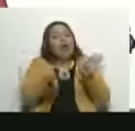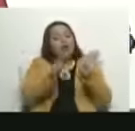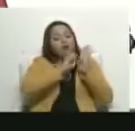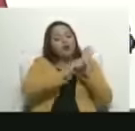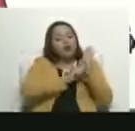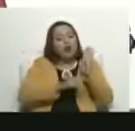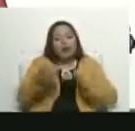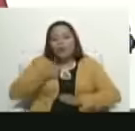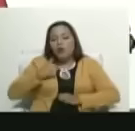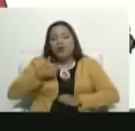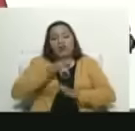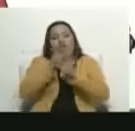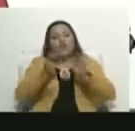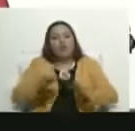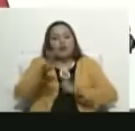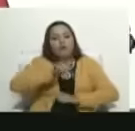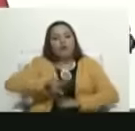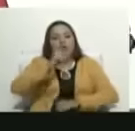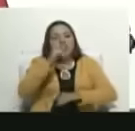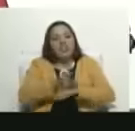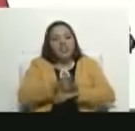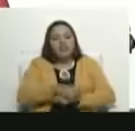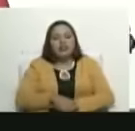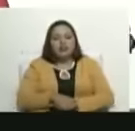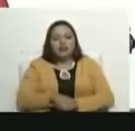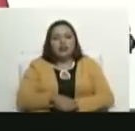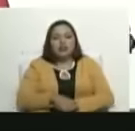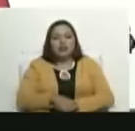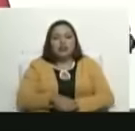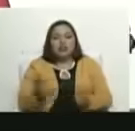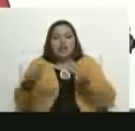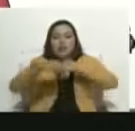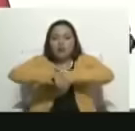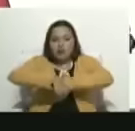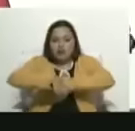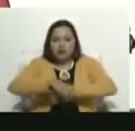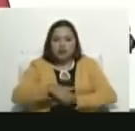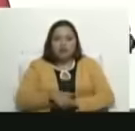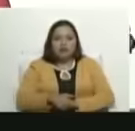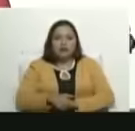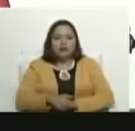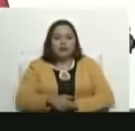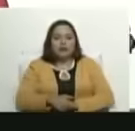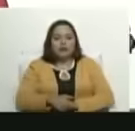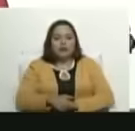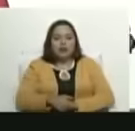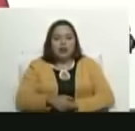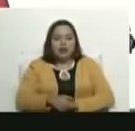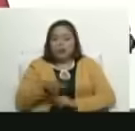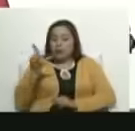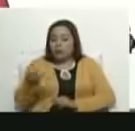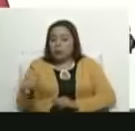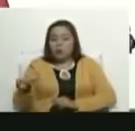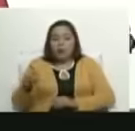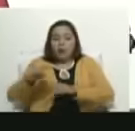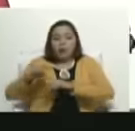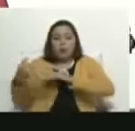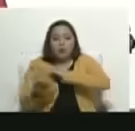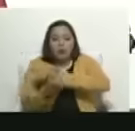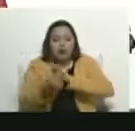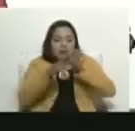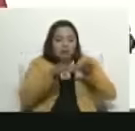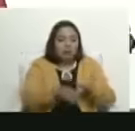cualquier mecanismo que se use debe ser de consenso con las partes de